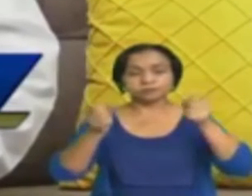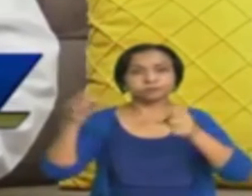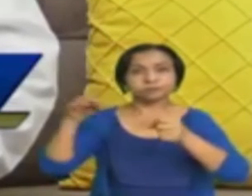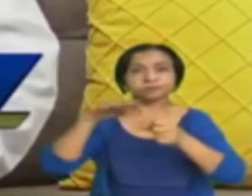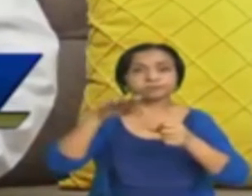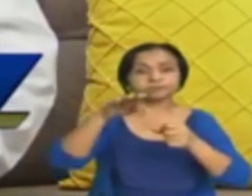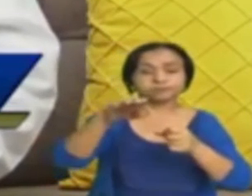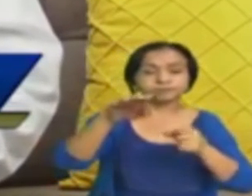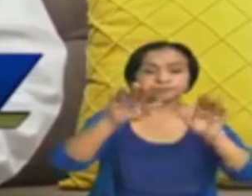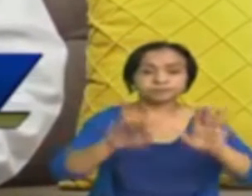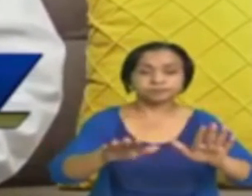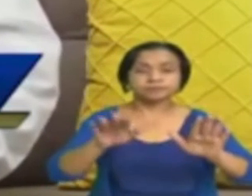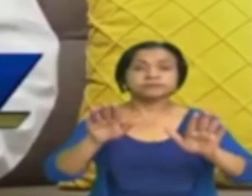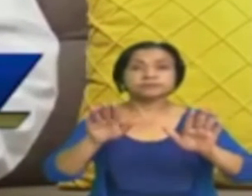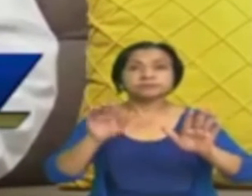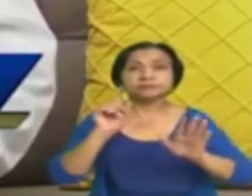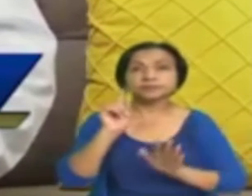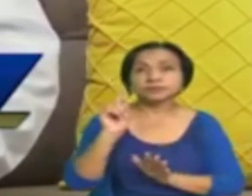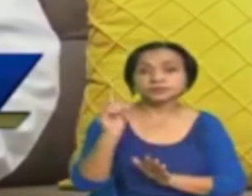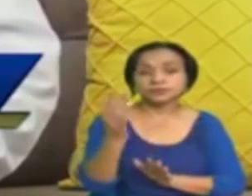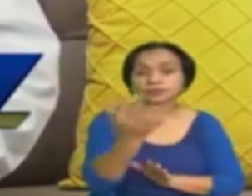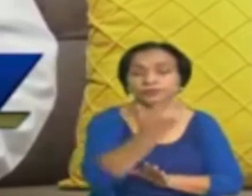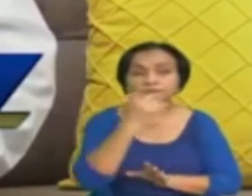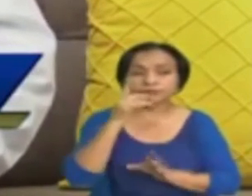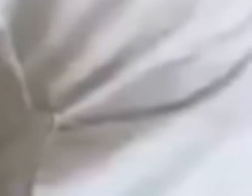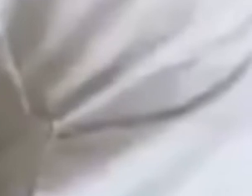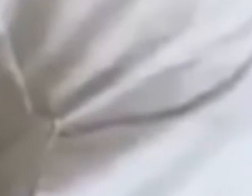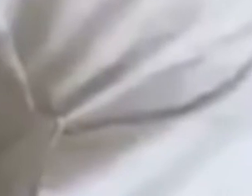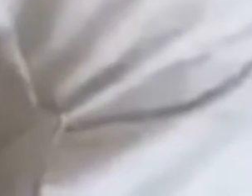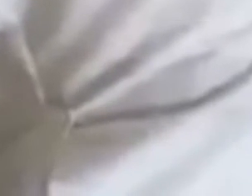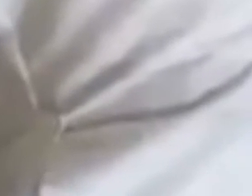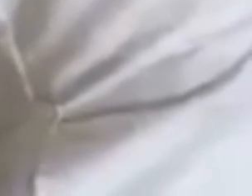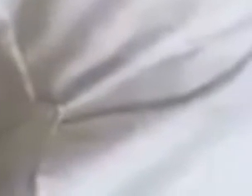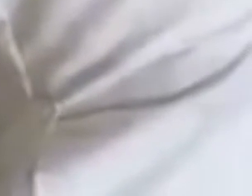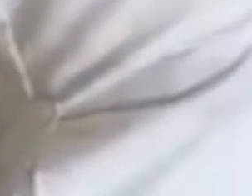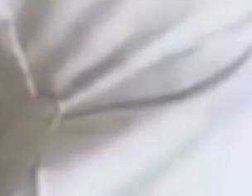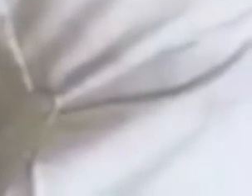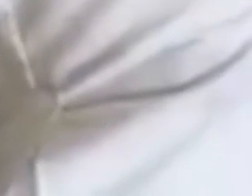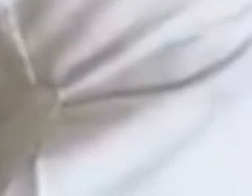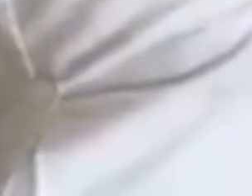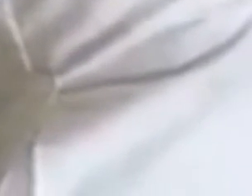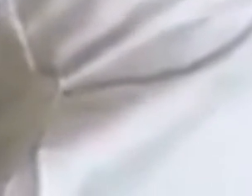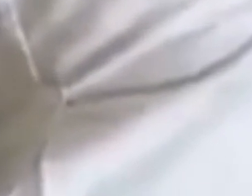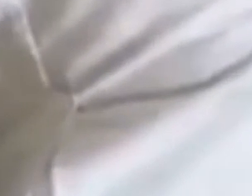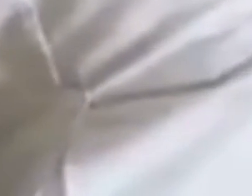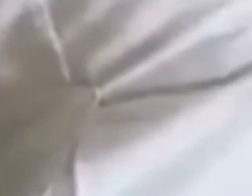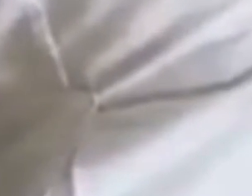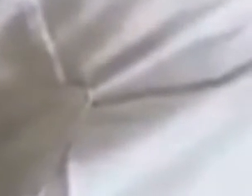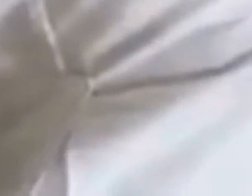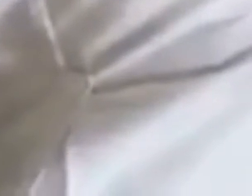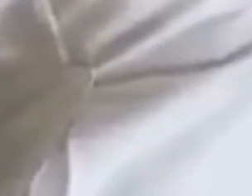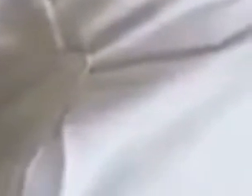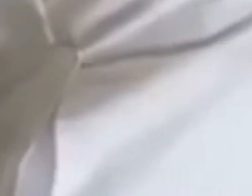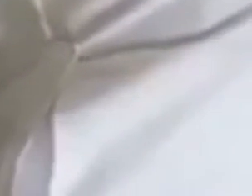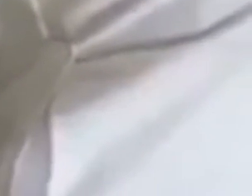en temas de salud, la vocera del gobierno Rosario Murillo agregó que en la reciente reunión del Ministerio de Salud con la Organización Mundial de la